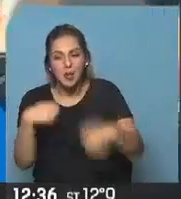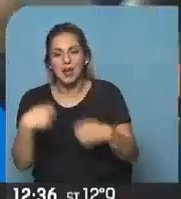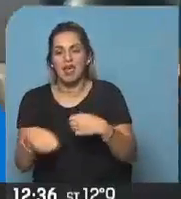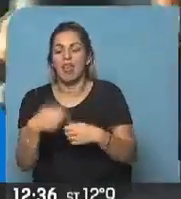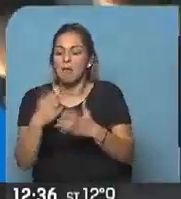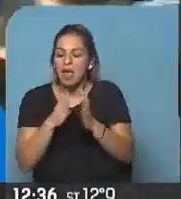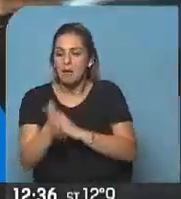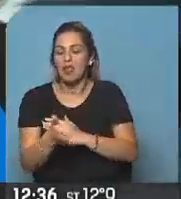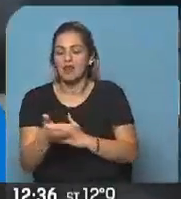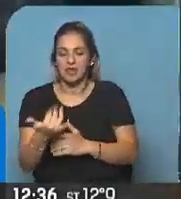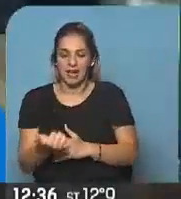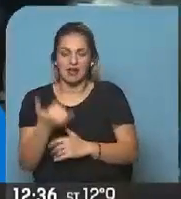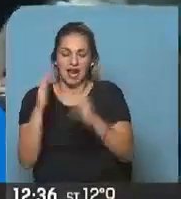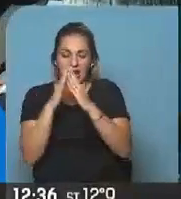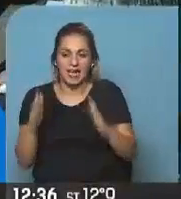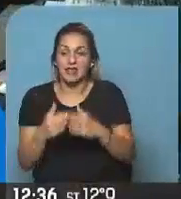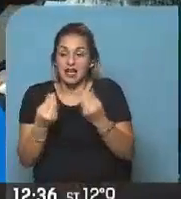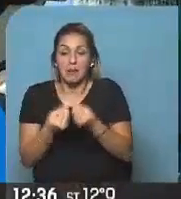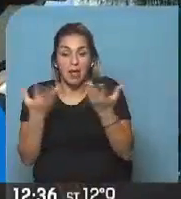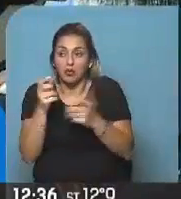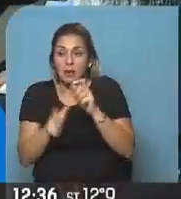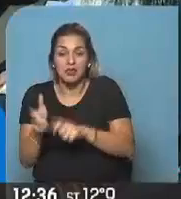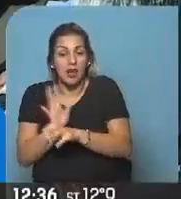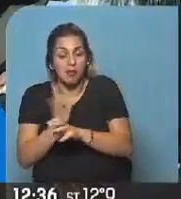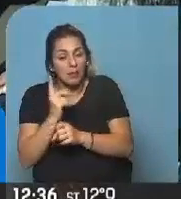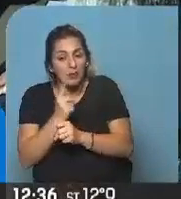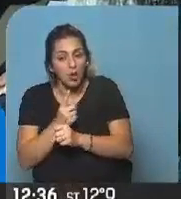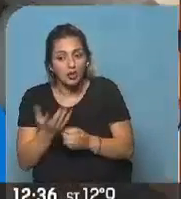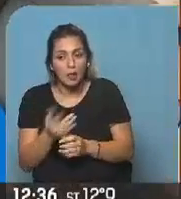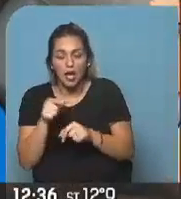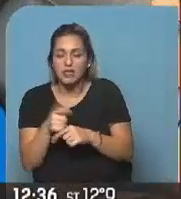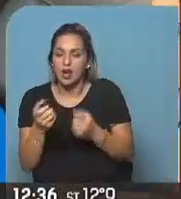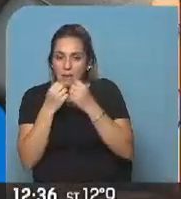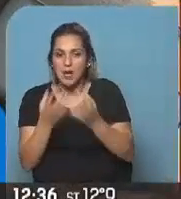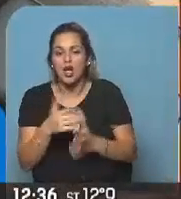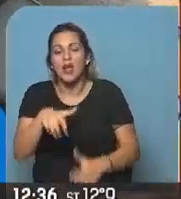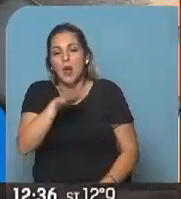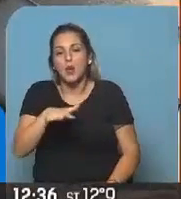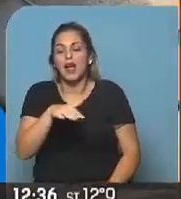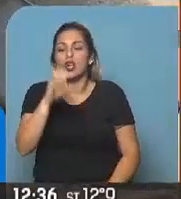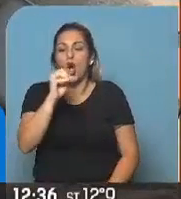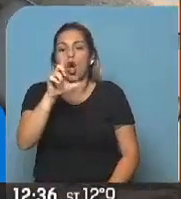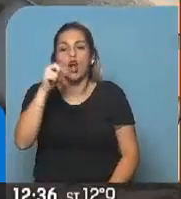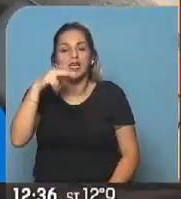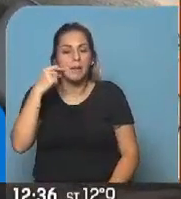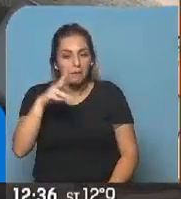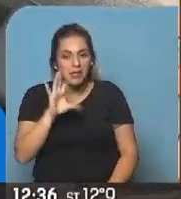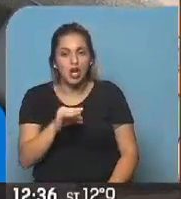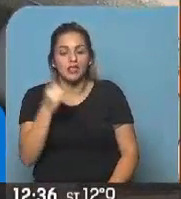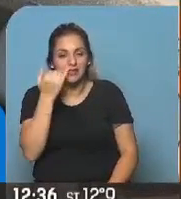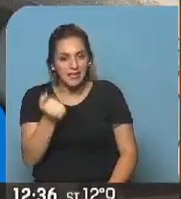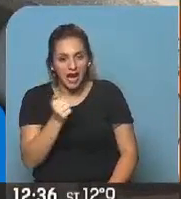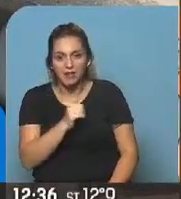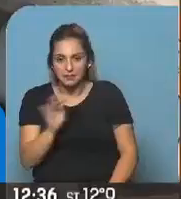el acceso a la garantía, que para mucha gente a veces es imposible acceder, ¿no? Bueno, en el barrio Olímpico, que es lo que Horacio recién comentaba, que ya